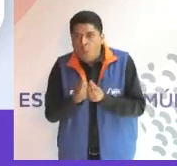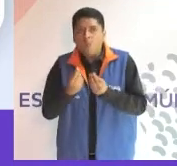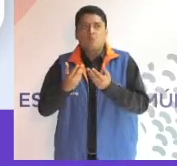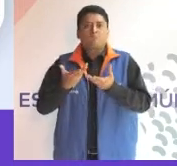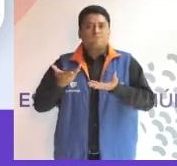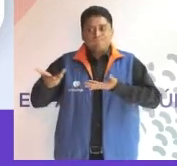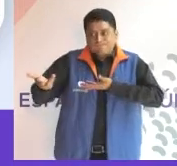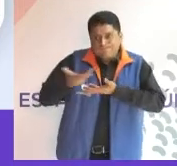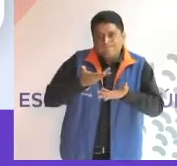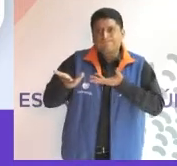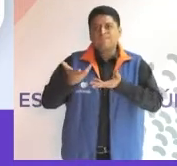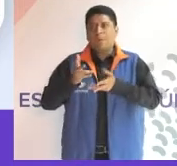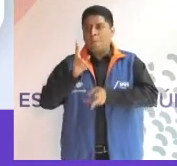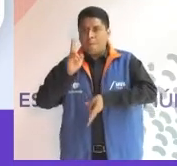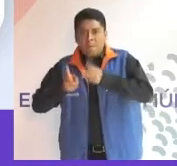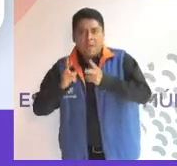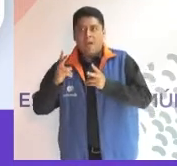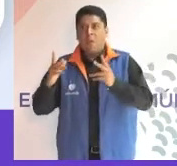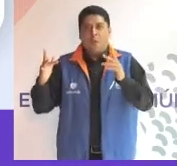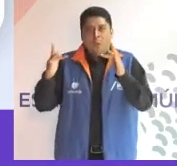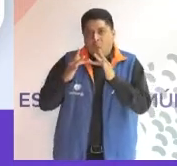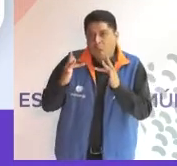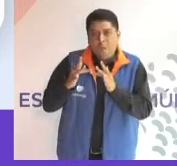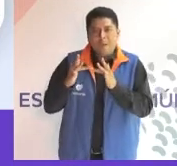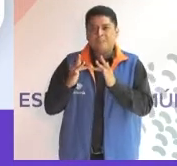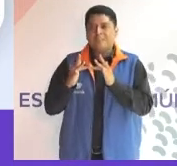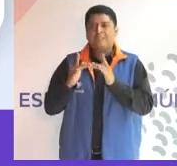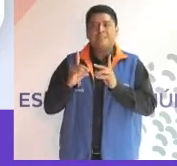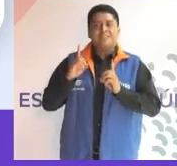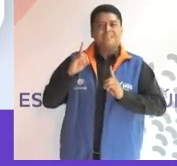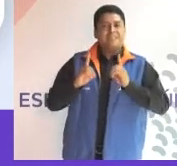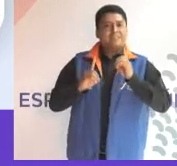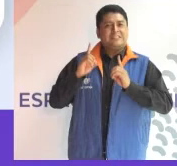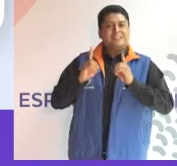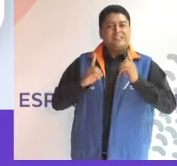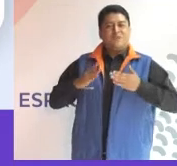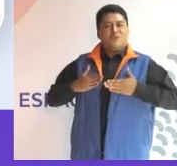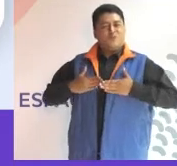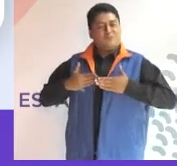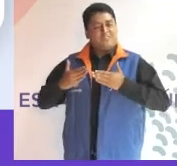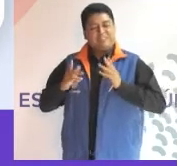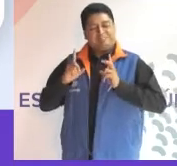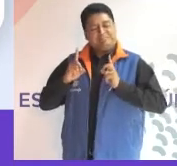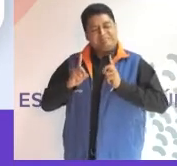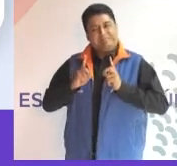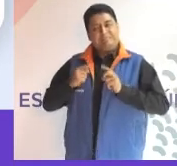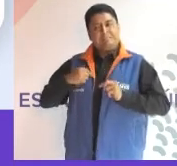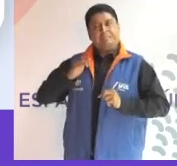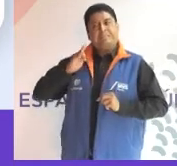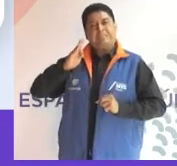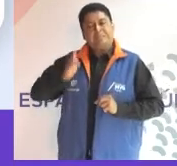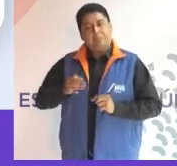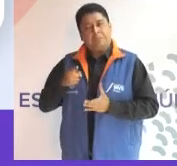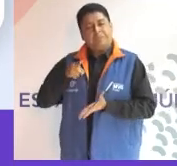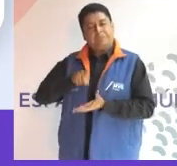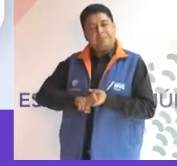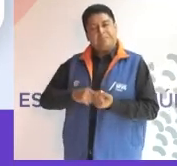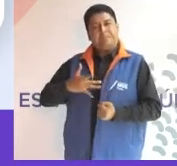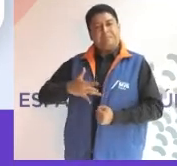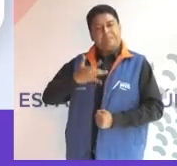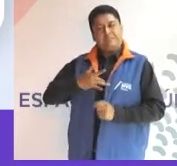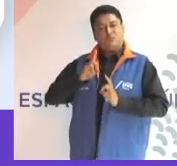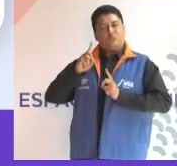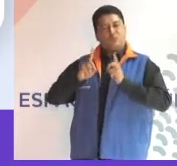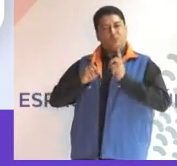digamos comportamiento con otras personas se vuelve basado en el temor y la desconfianza. Ese es el gran problema como de ausencia de